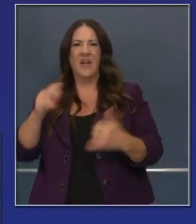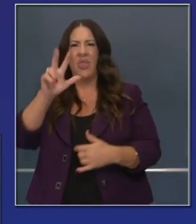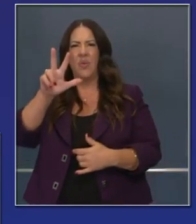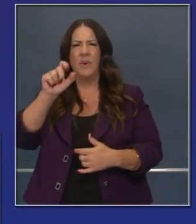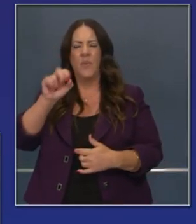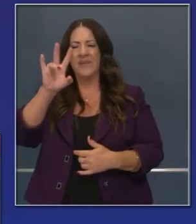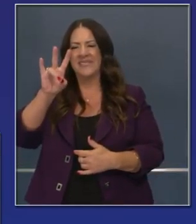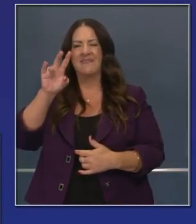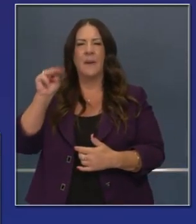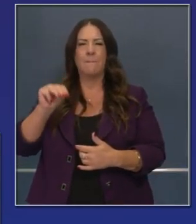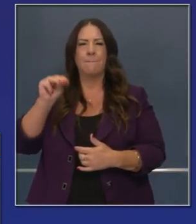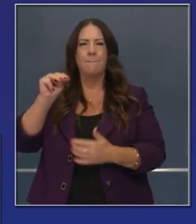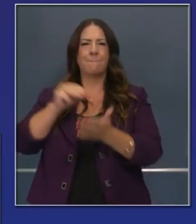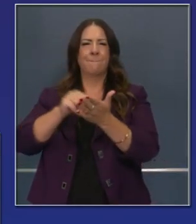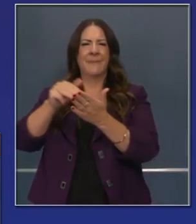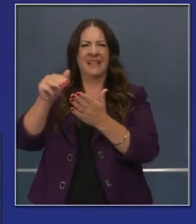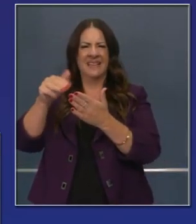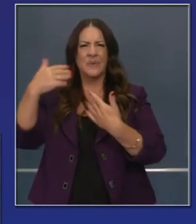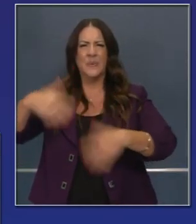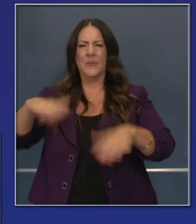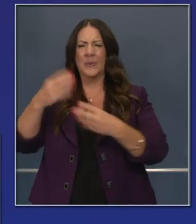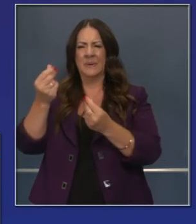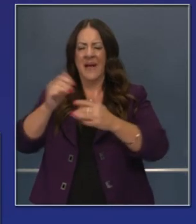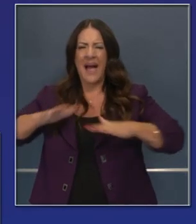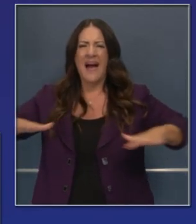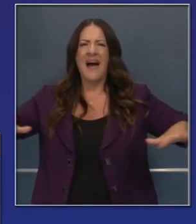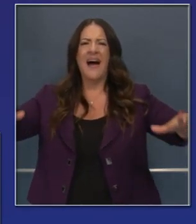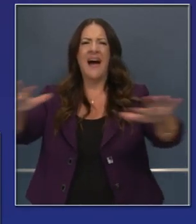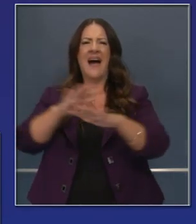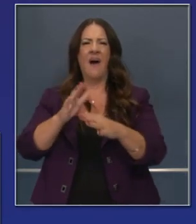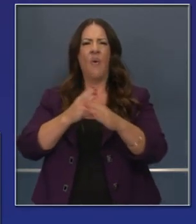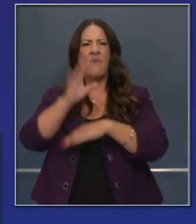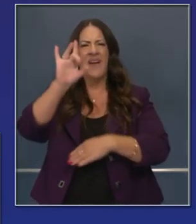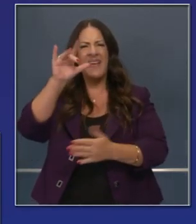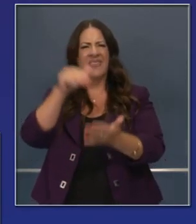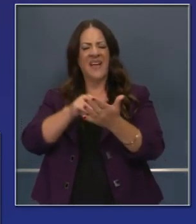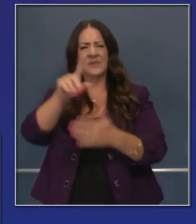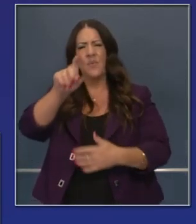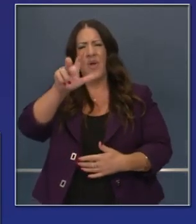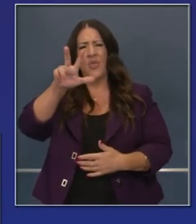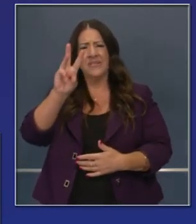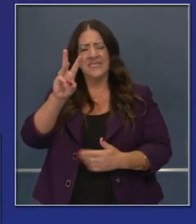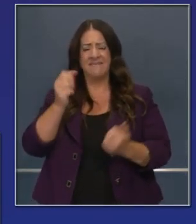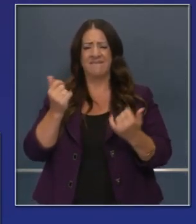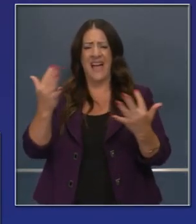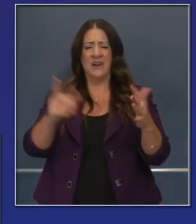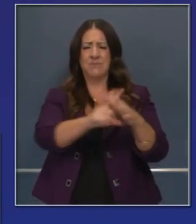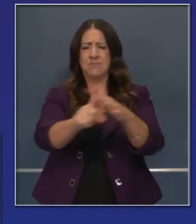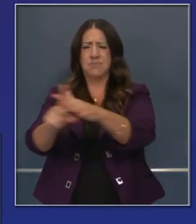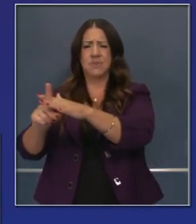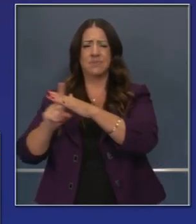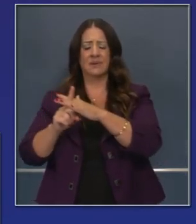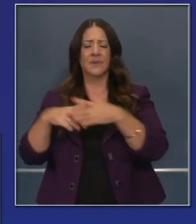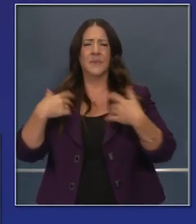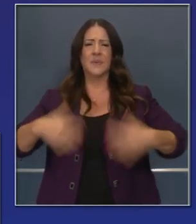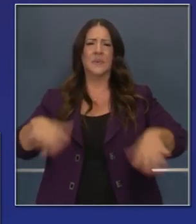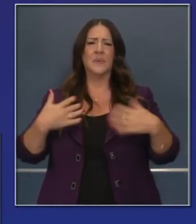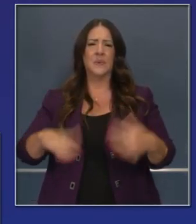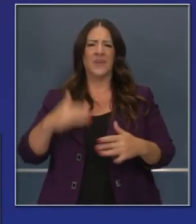Actualmente, 3.7 millones de acres calcinados, comparados a 157.000 acres el año